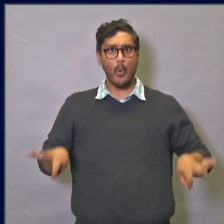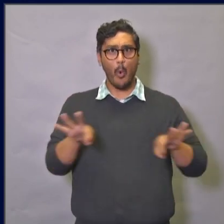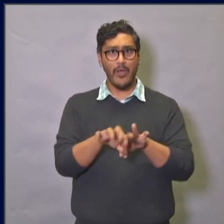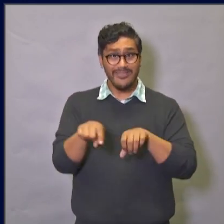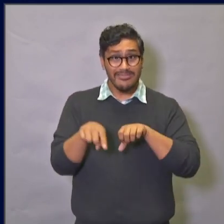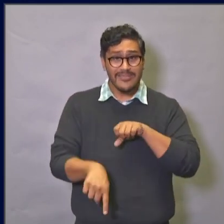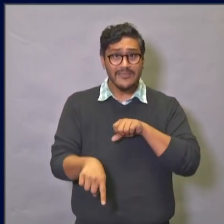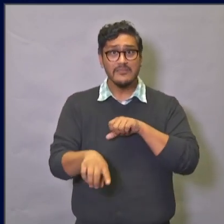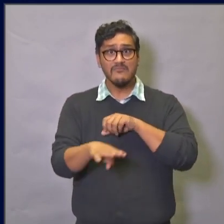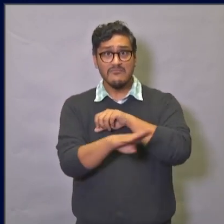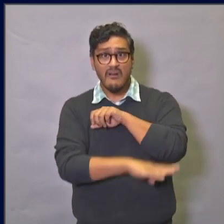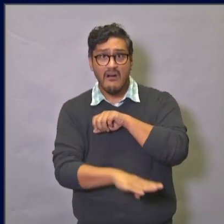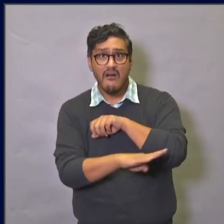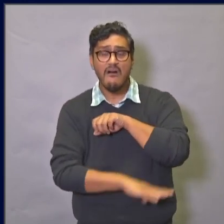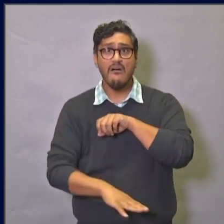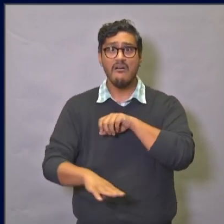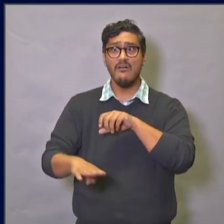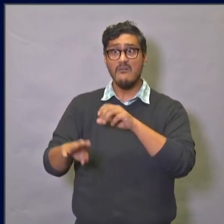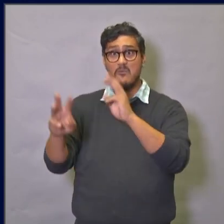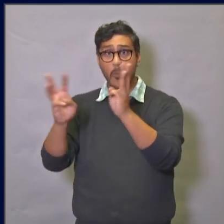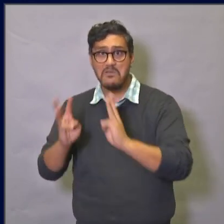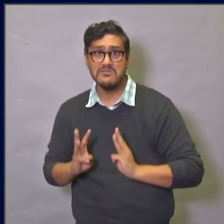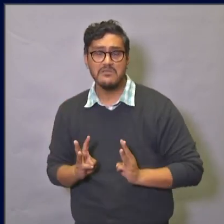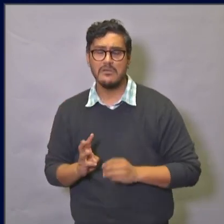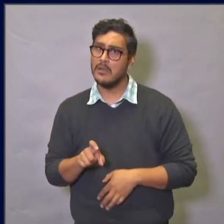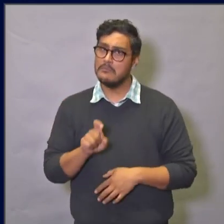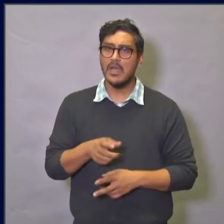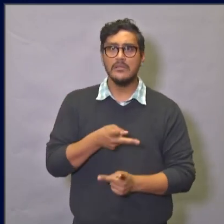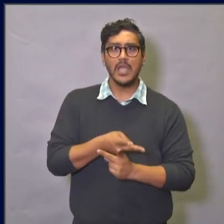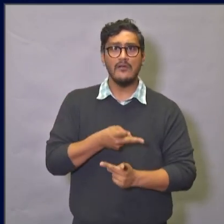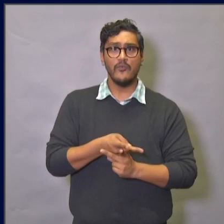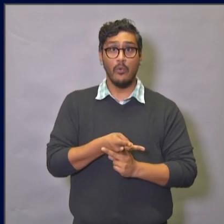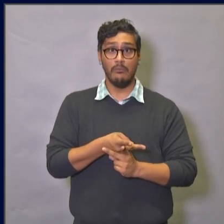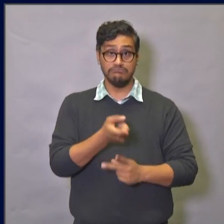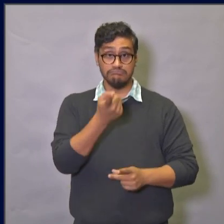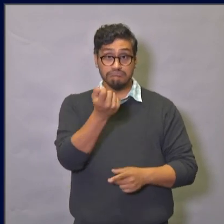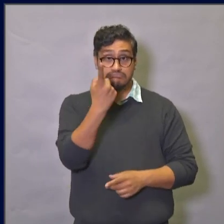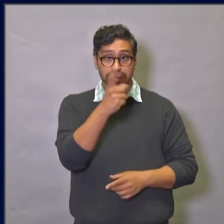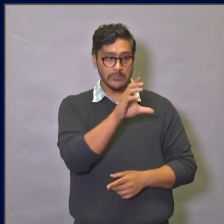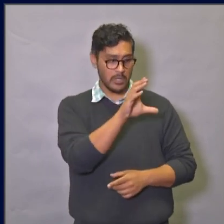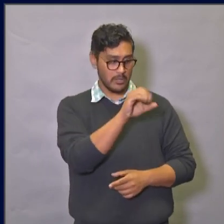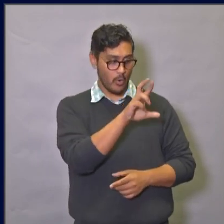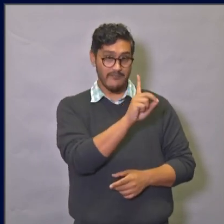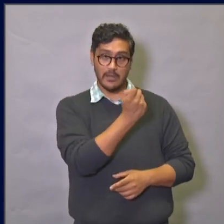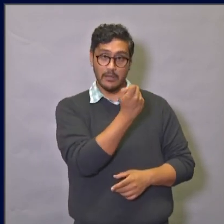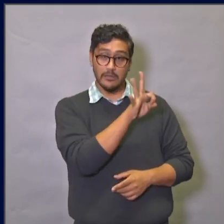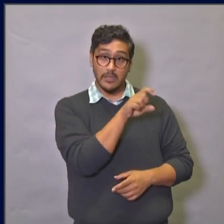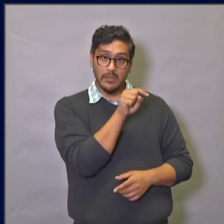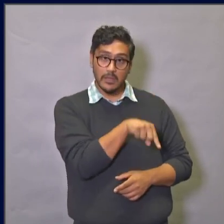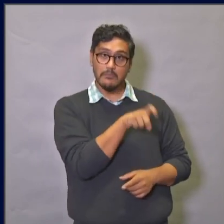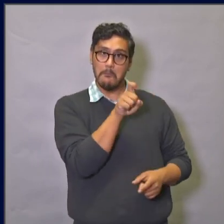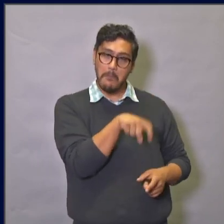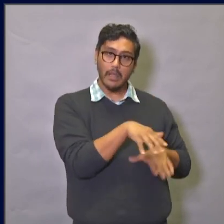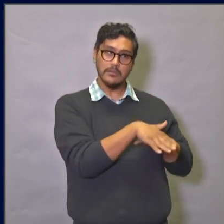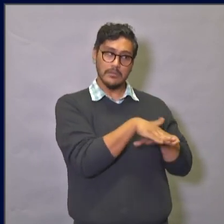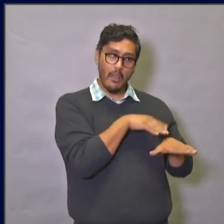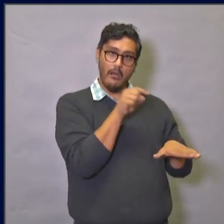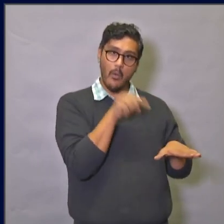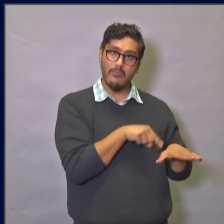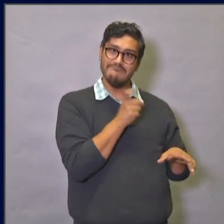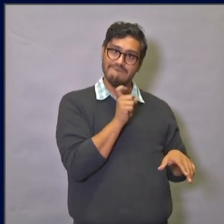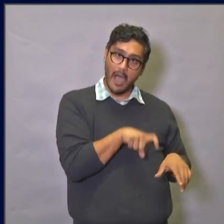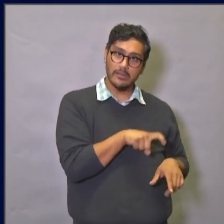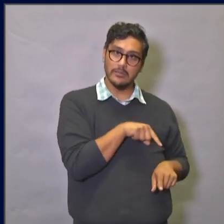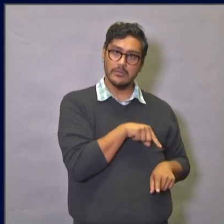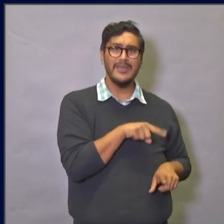y invierno tomemos medidas no solo para continuar a frenar la propagación de COVID-19, sino también